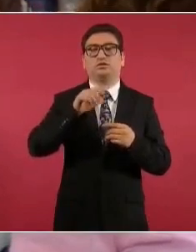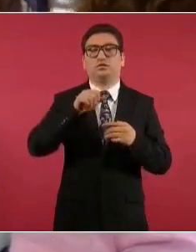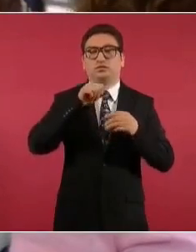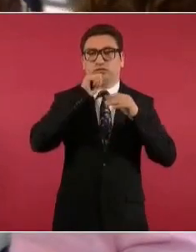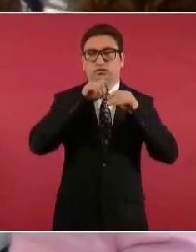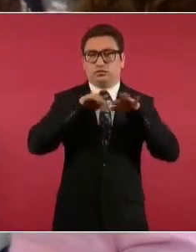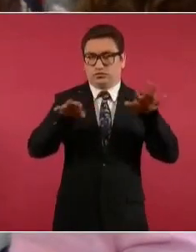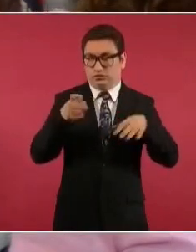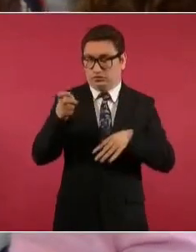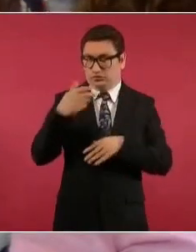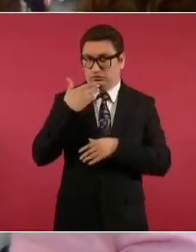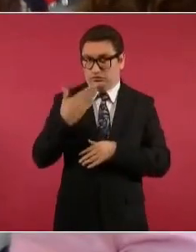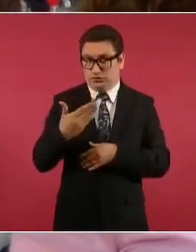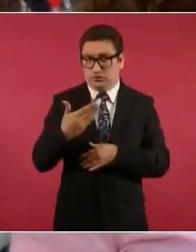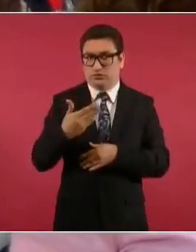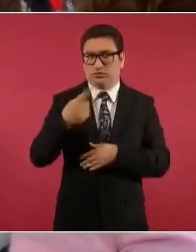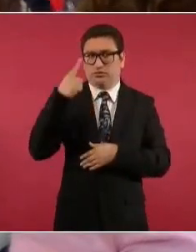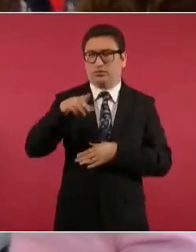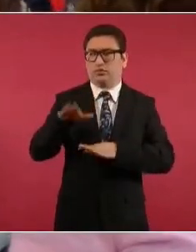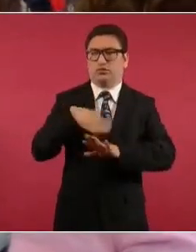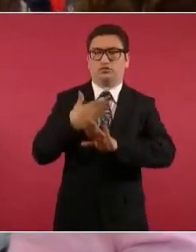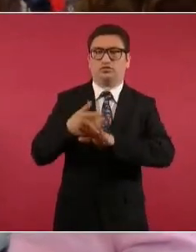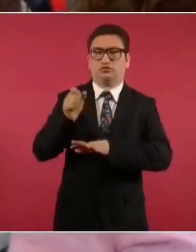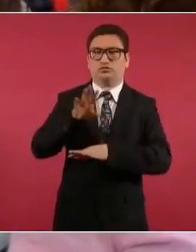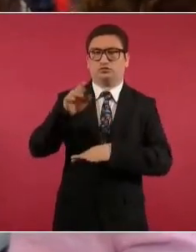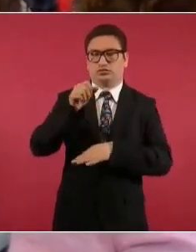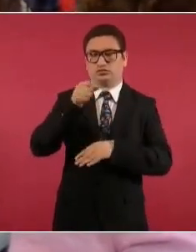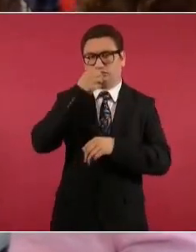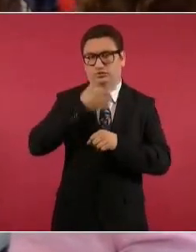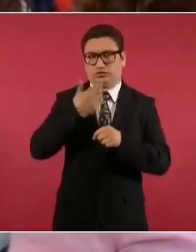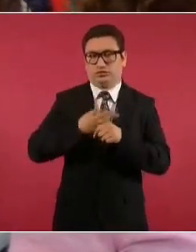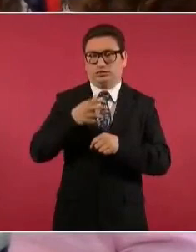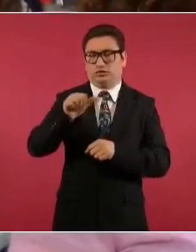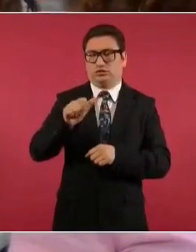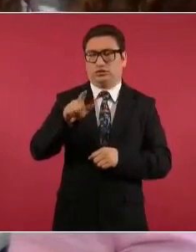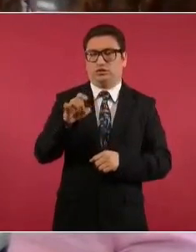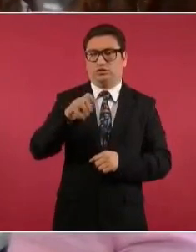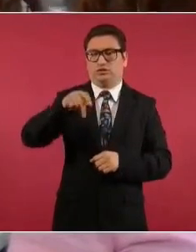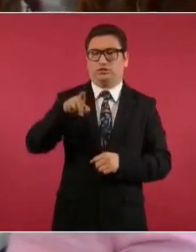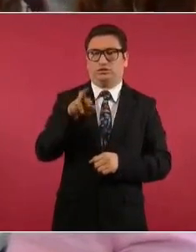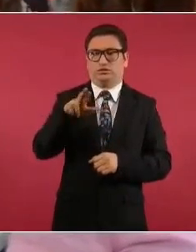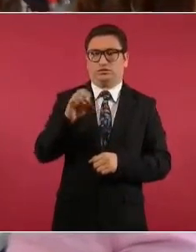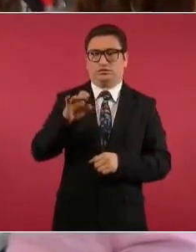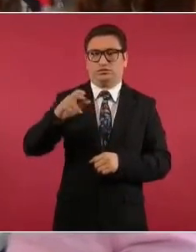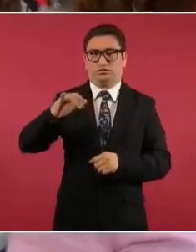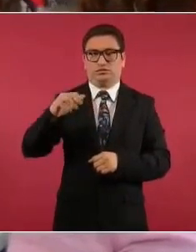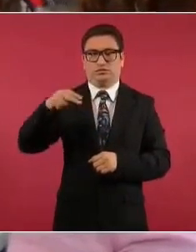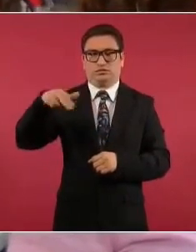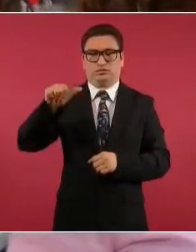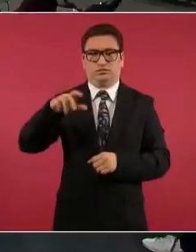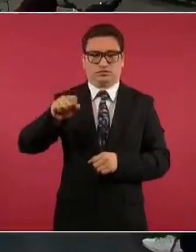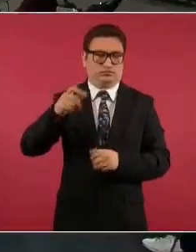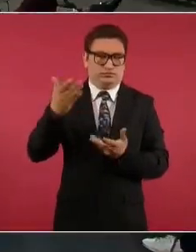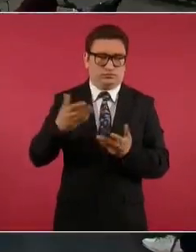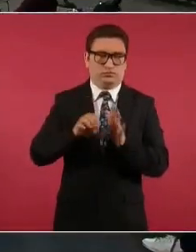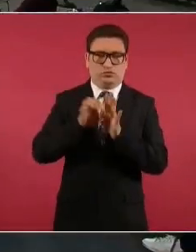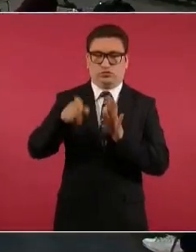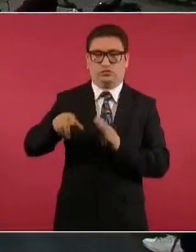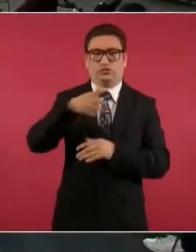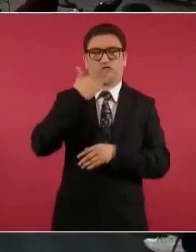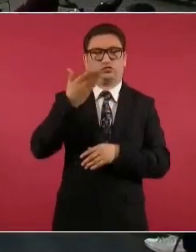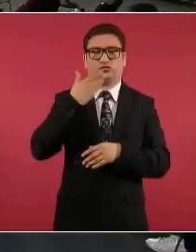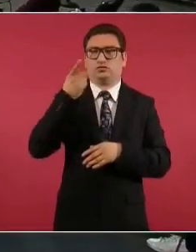esta naturaleza contra el subsecretario Alejandro Encinas. Casi todos los medios corporativos,